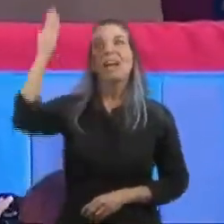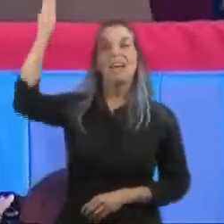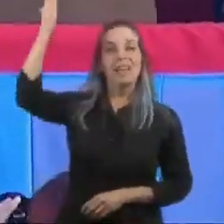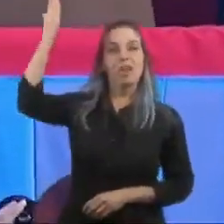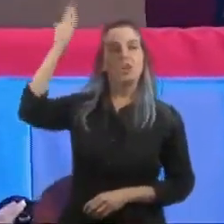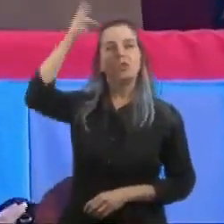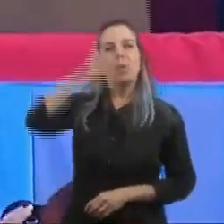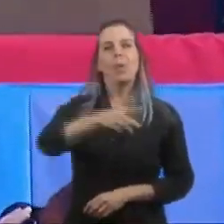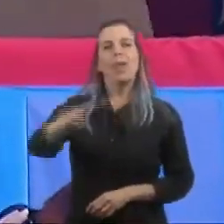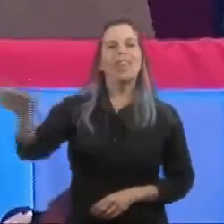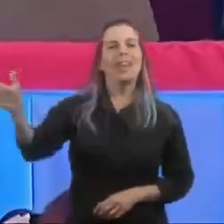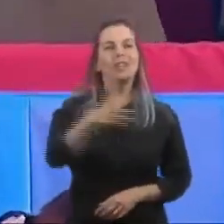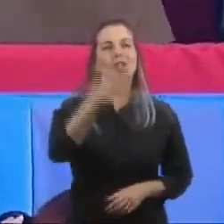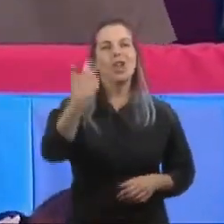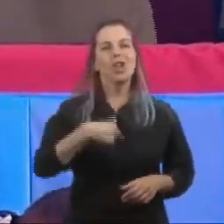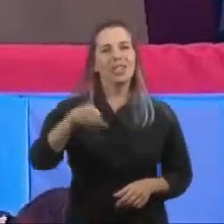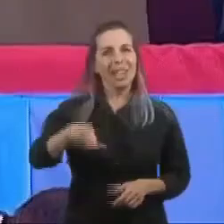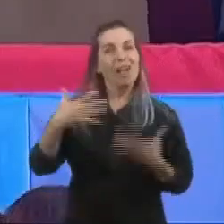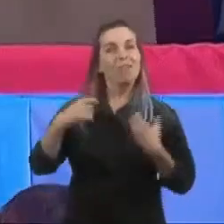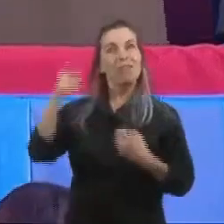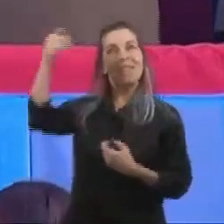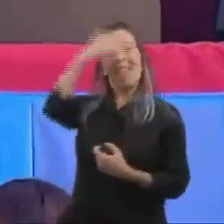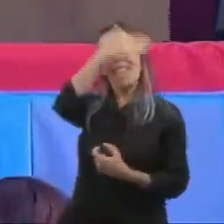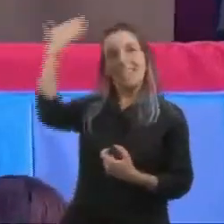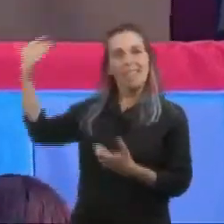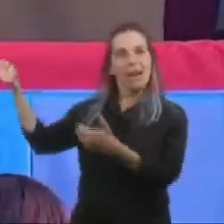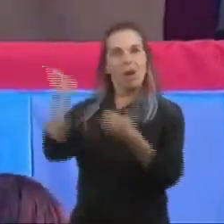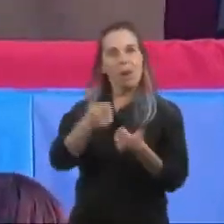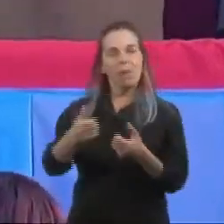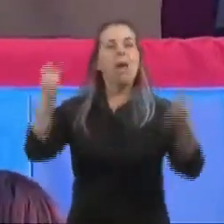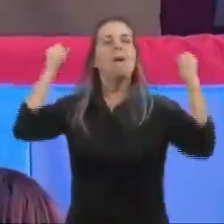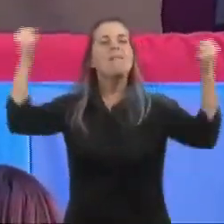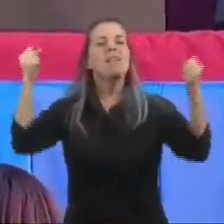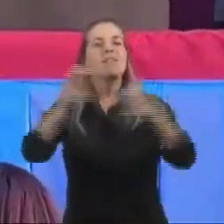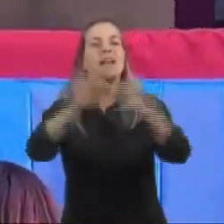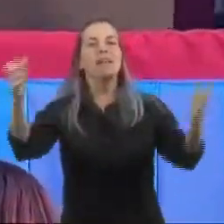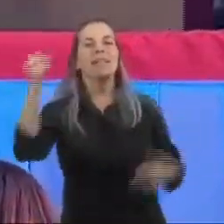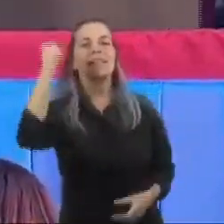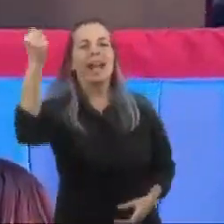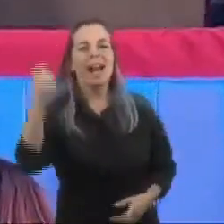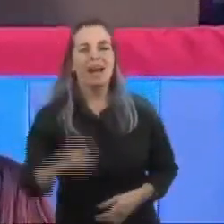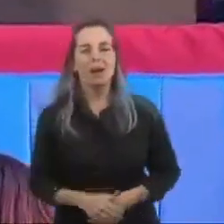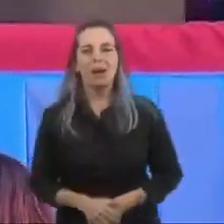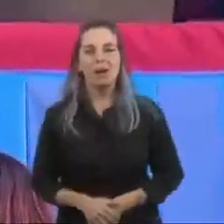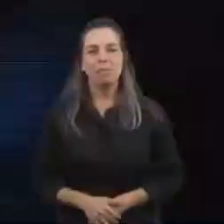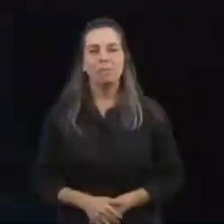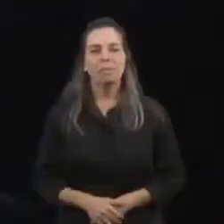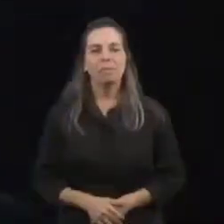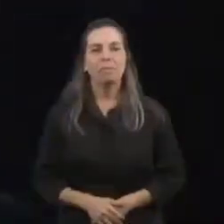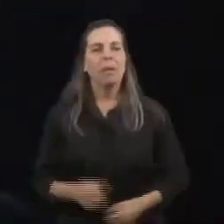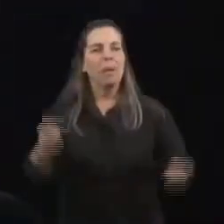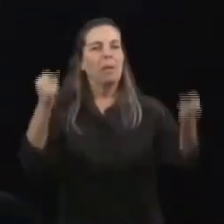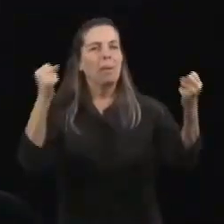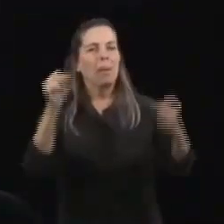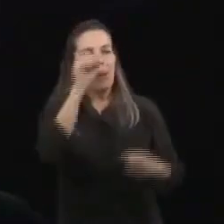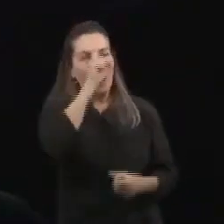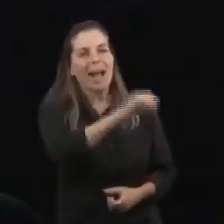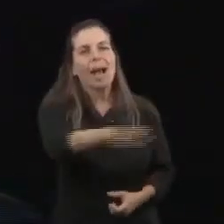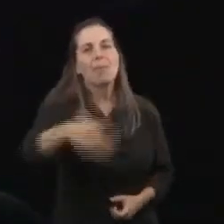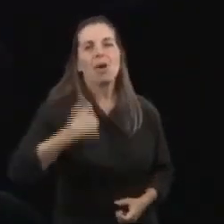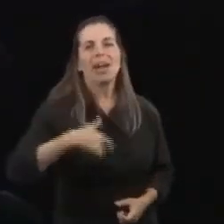argentinos y que la fuerza del cielo nos acompañe viva la libertad viv viva el campo